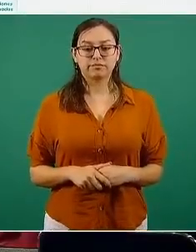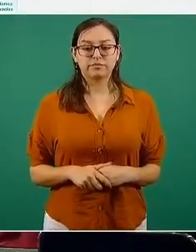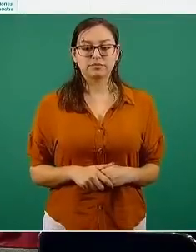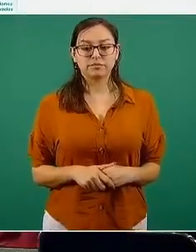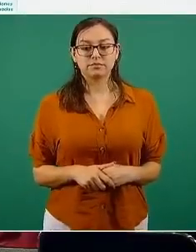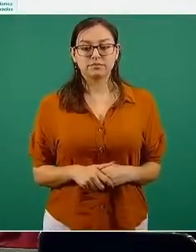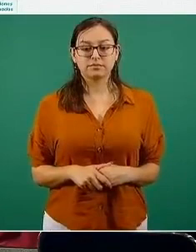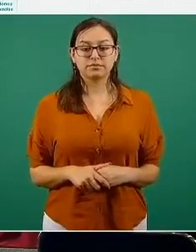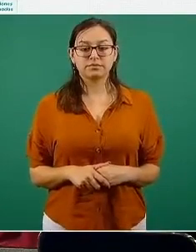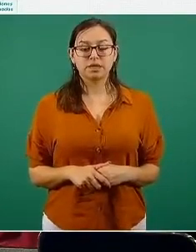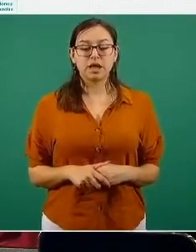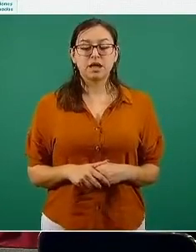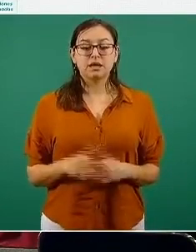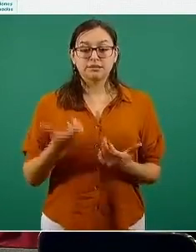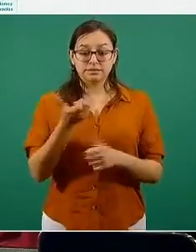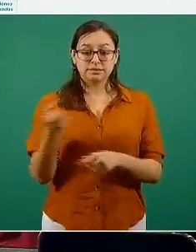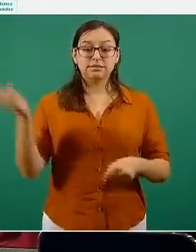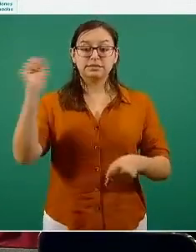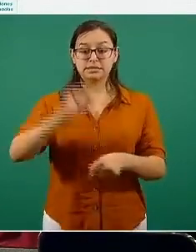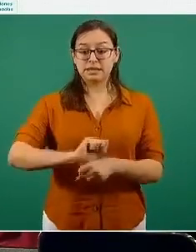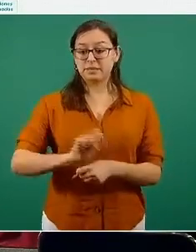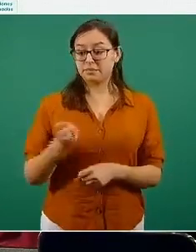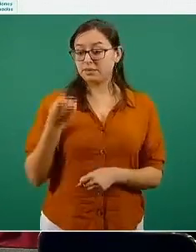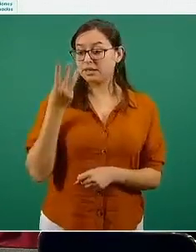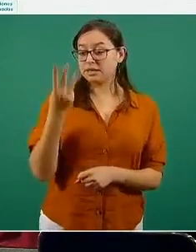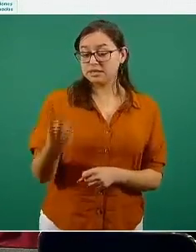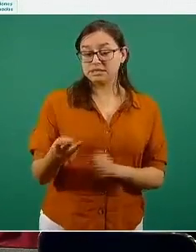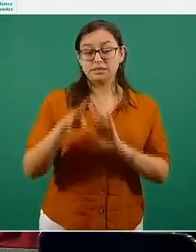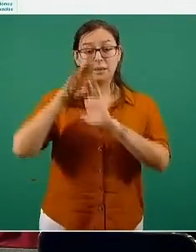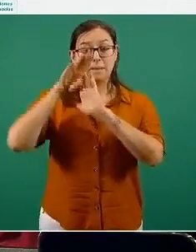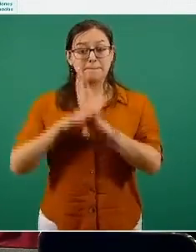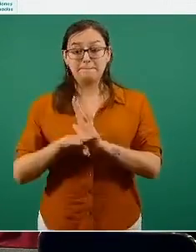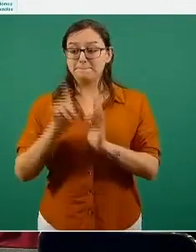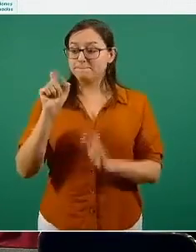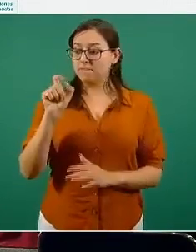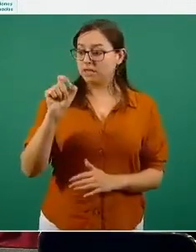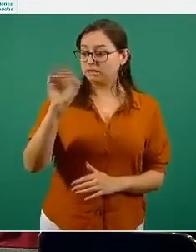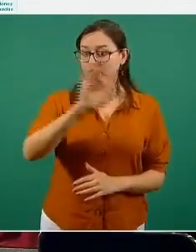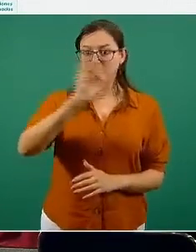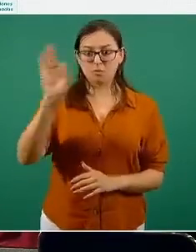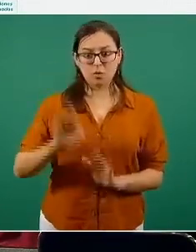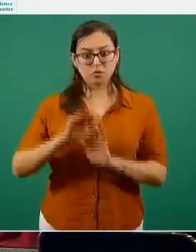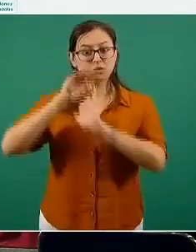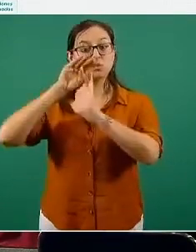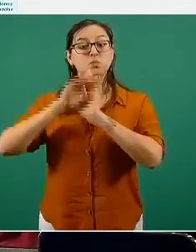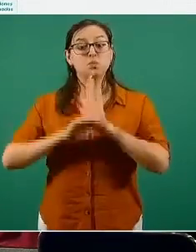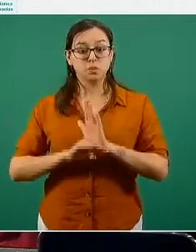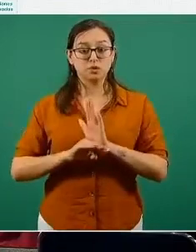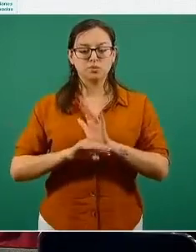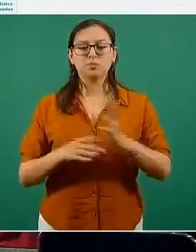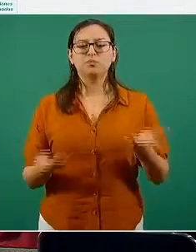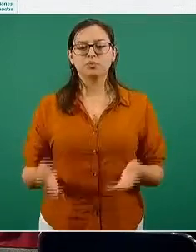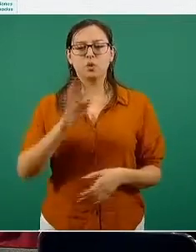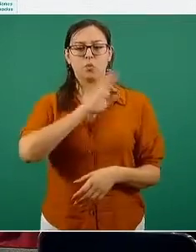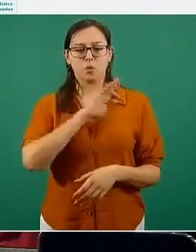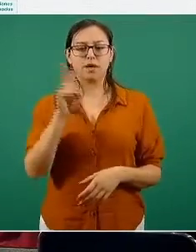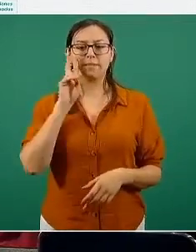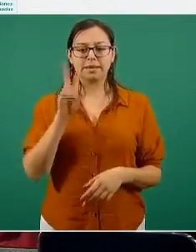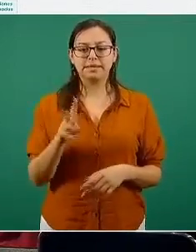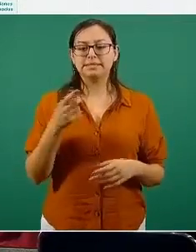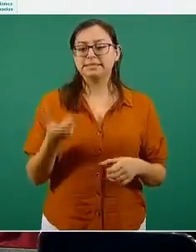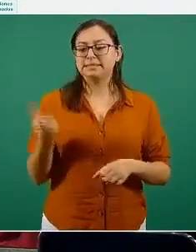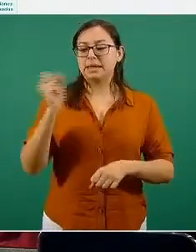3, estamos abriendo con un descenso de 20%. Llevábamos ya prácticamente desde la semana